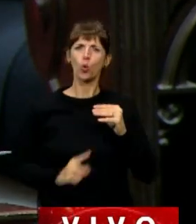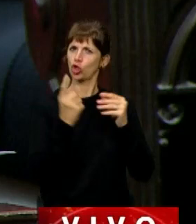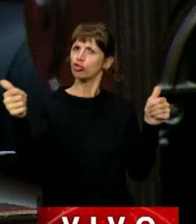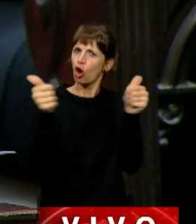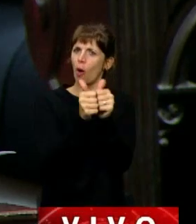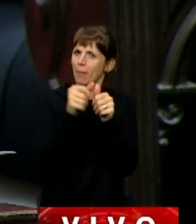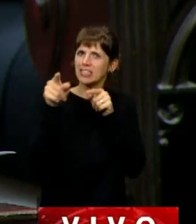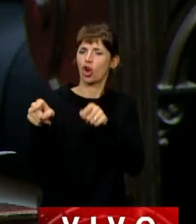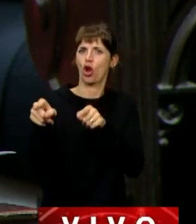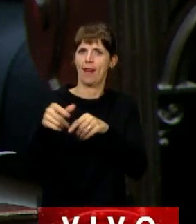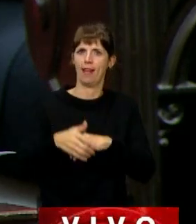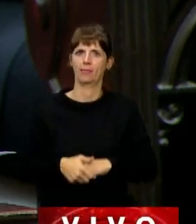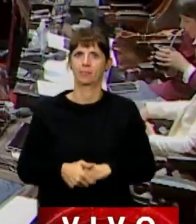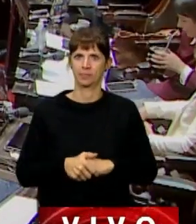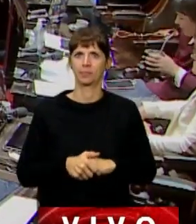Todos.